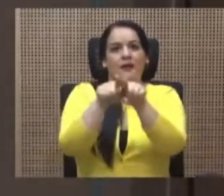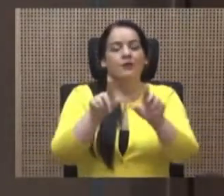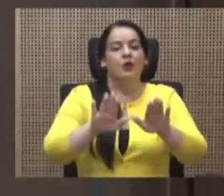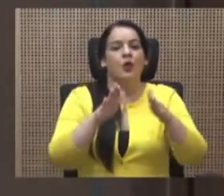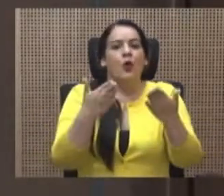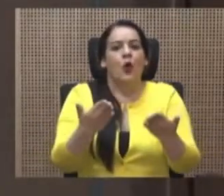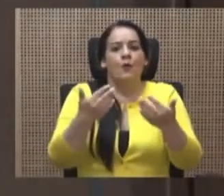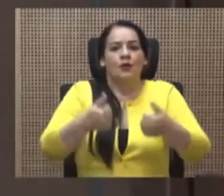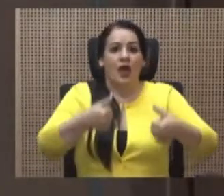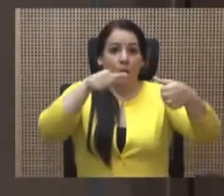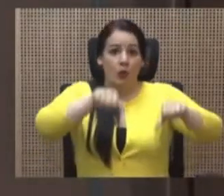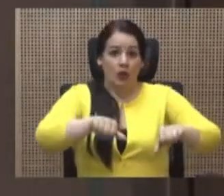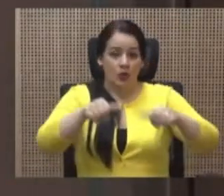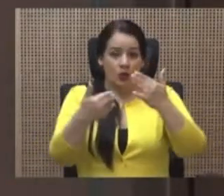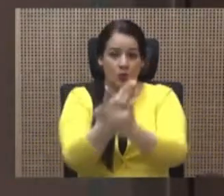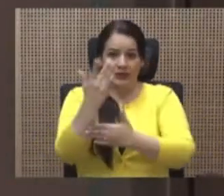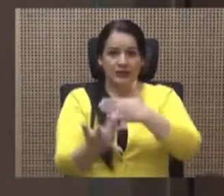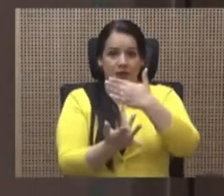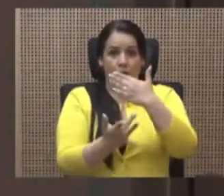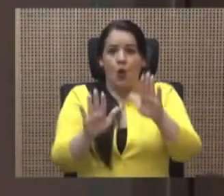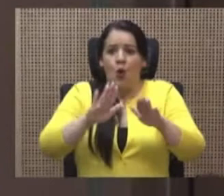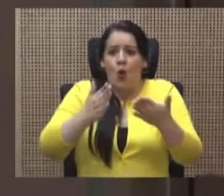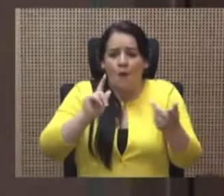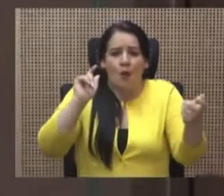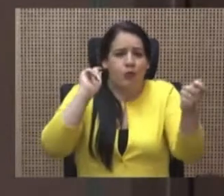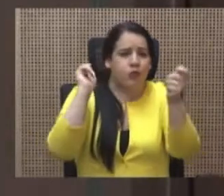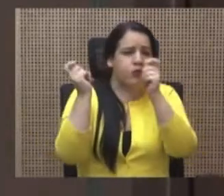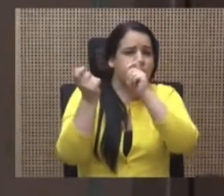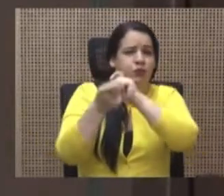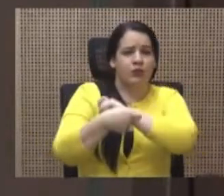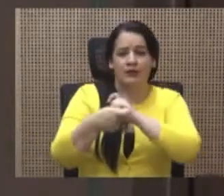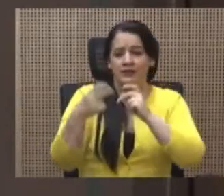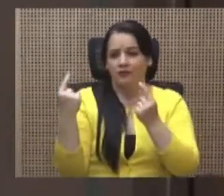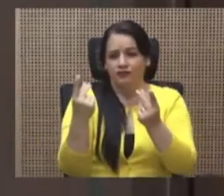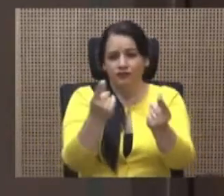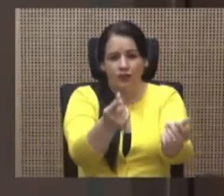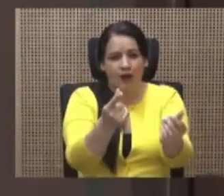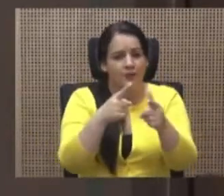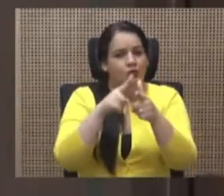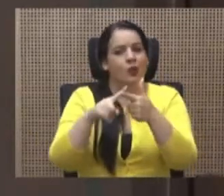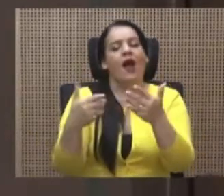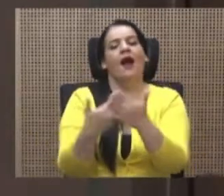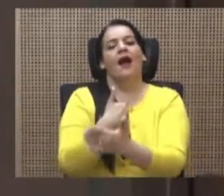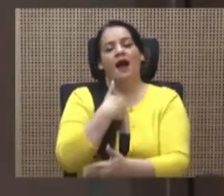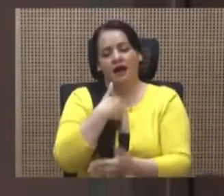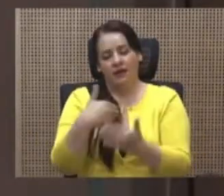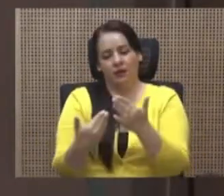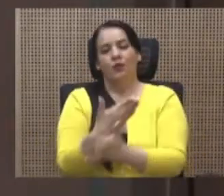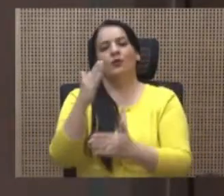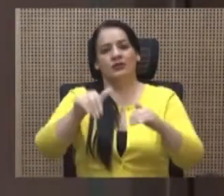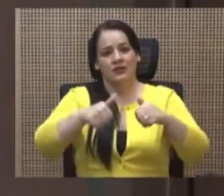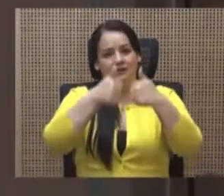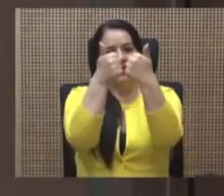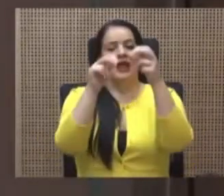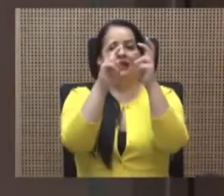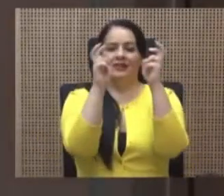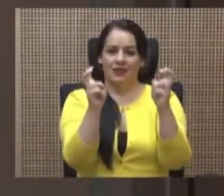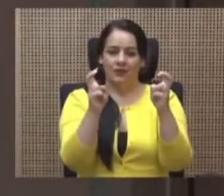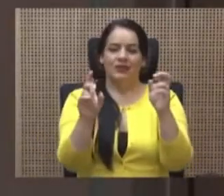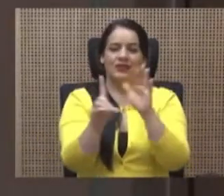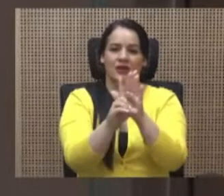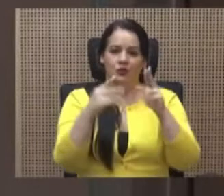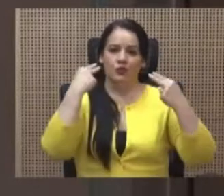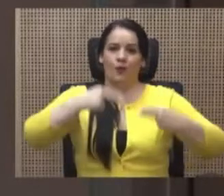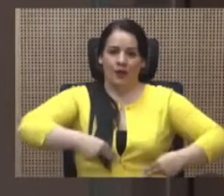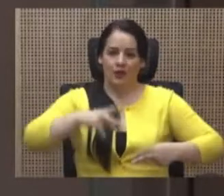marco de las nuevas tecnologías y cómo todo va cambiando tan rápido hay pues nuevos desafíos en términos de derechos humanos que se deben de tomar